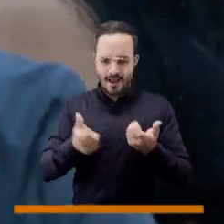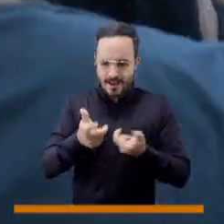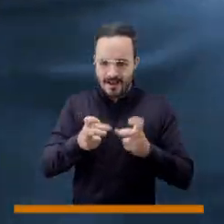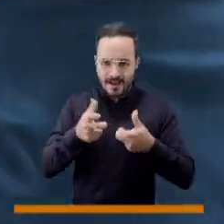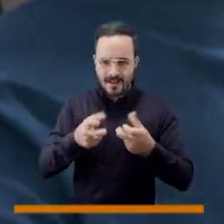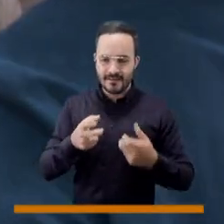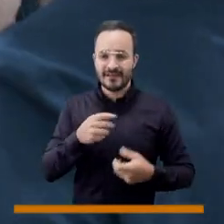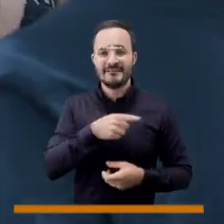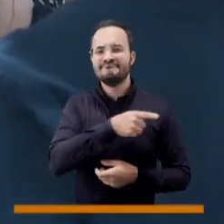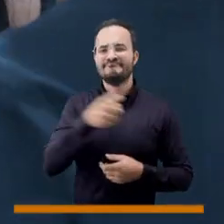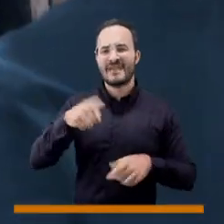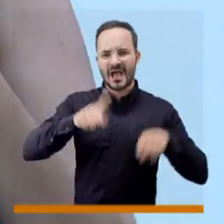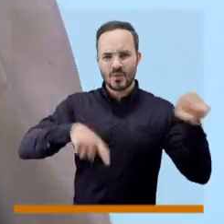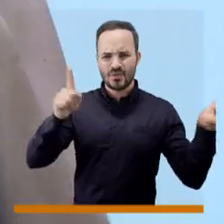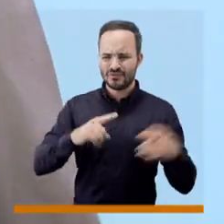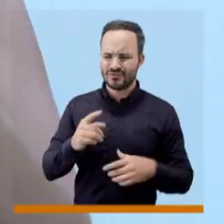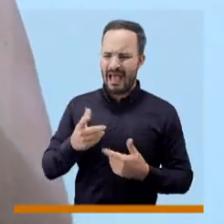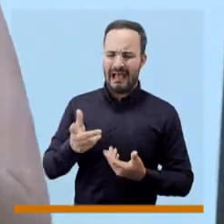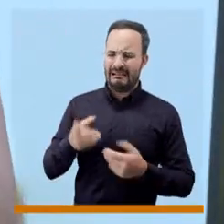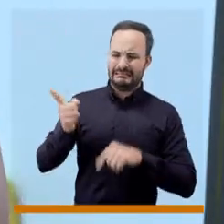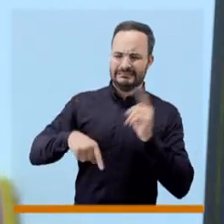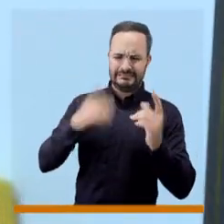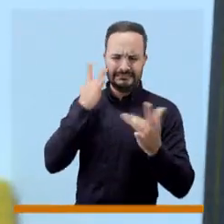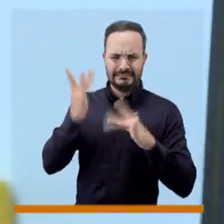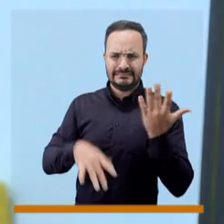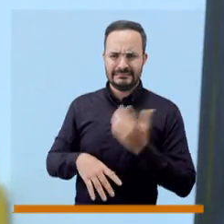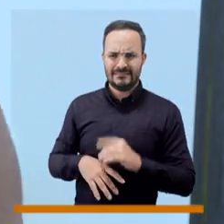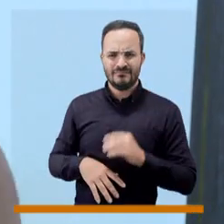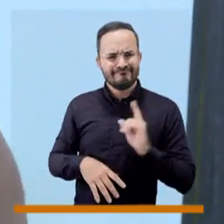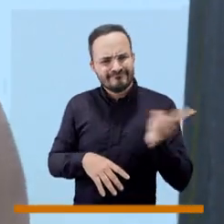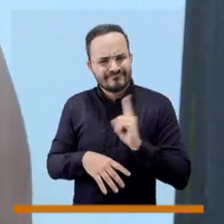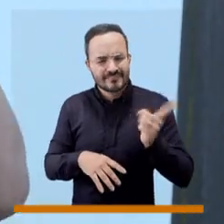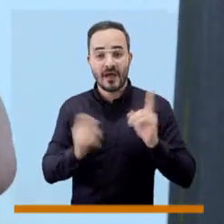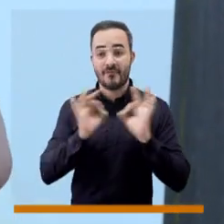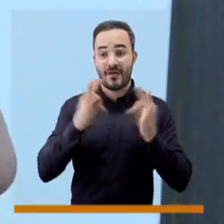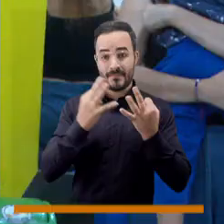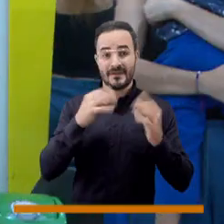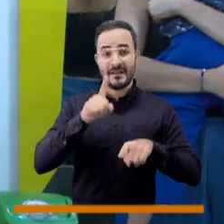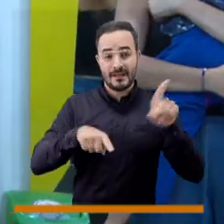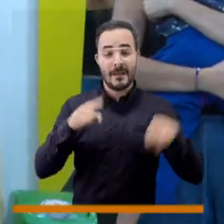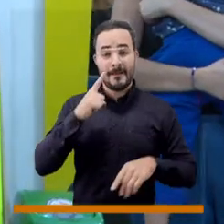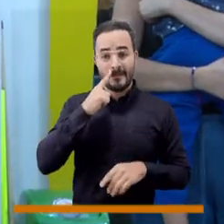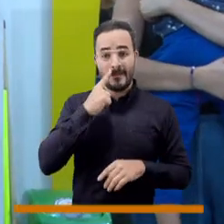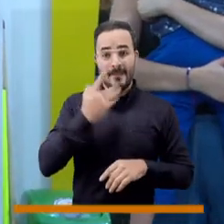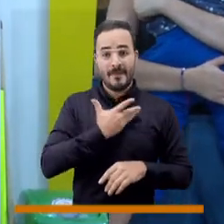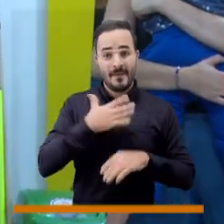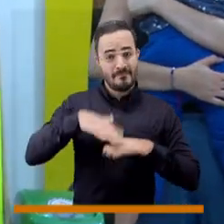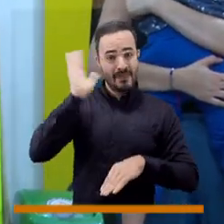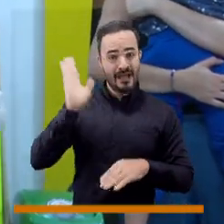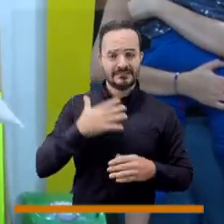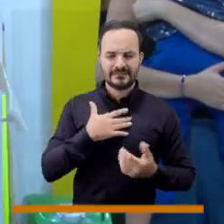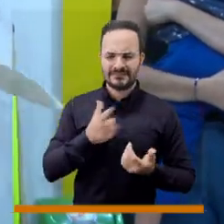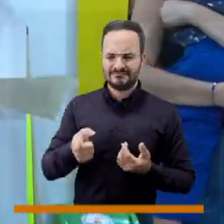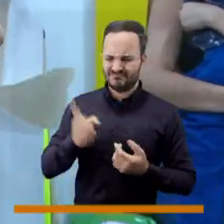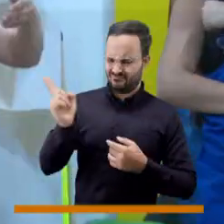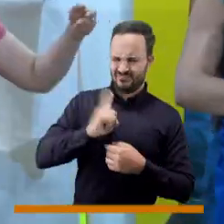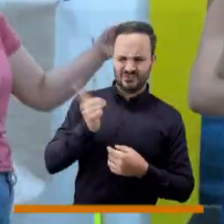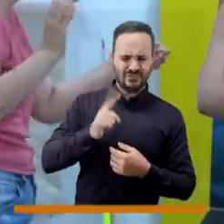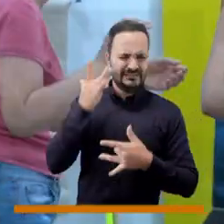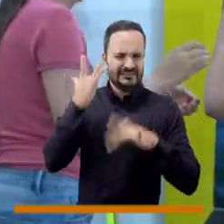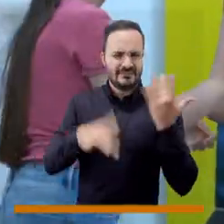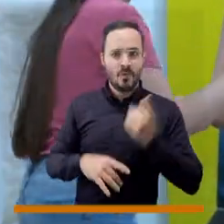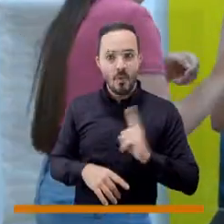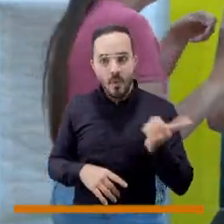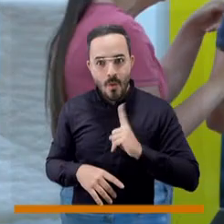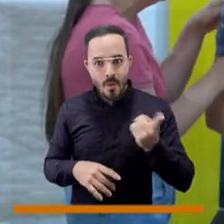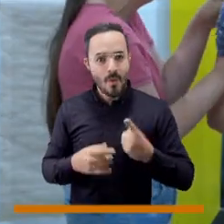ti. Lo que nosotros queremos con este proyecto es que derribemos esas barreras de los papás, que les enseñemos a los papás que lo importante